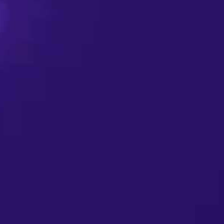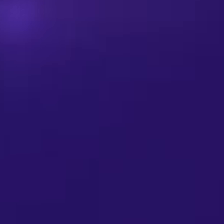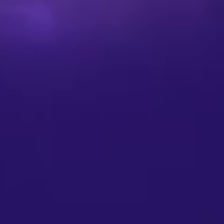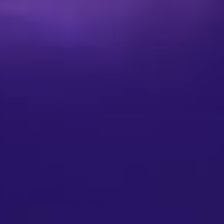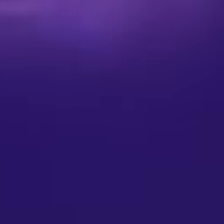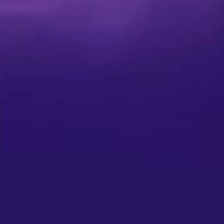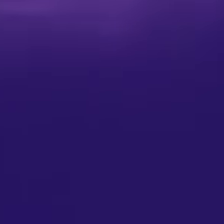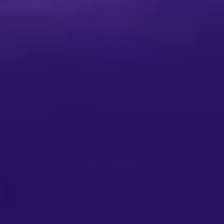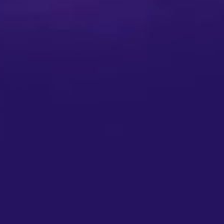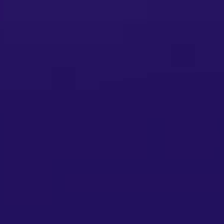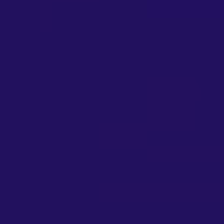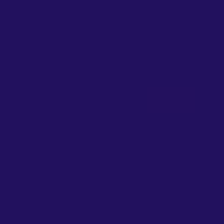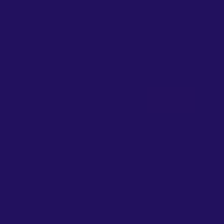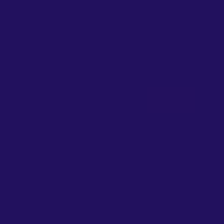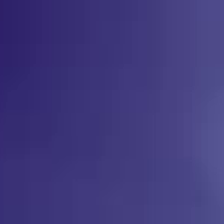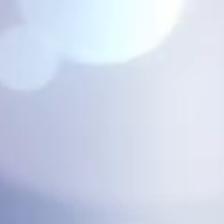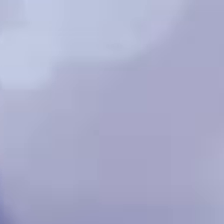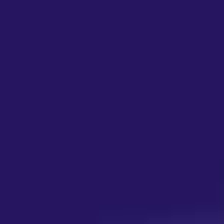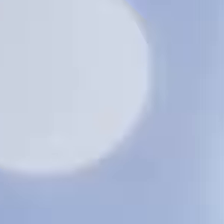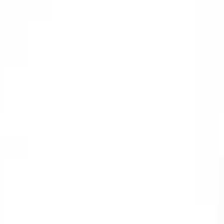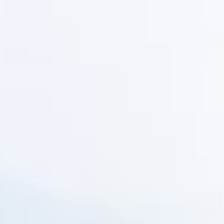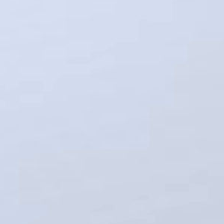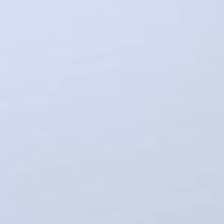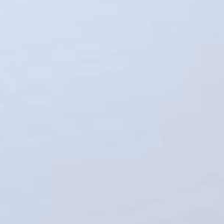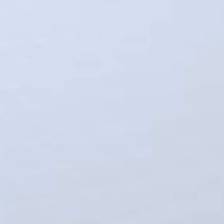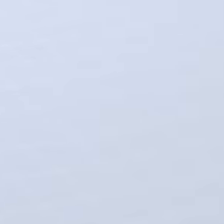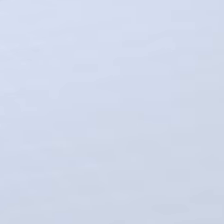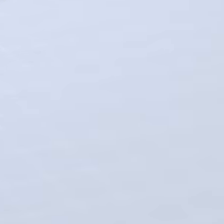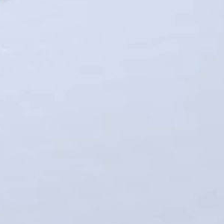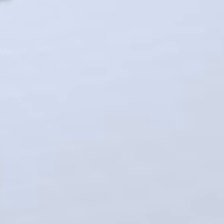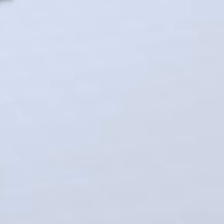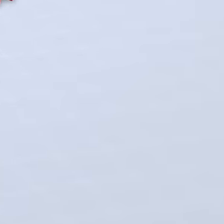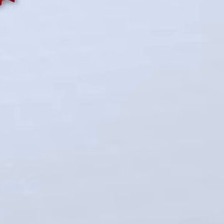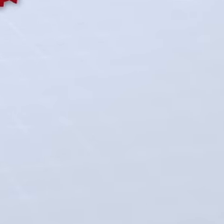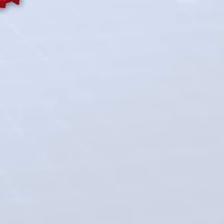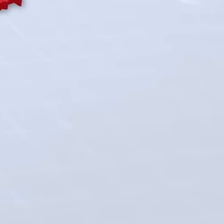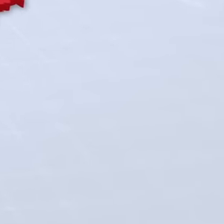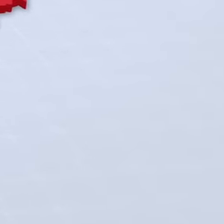elegirá a sus propios jueces, magistrados y ministros.